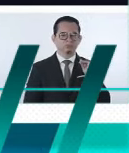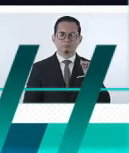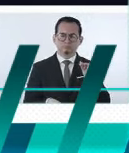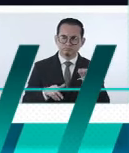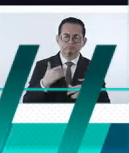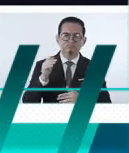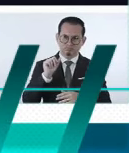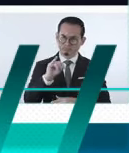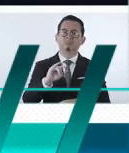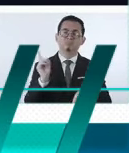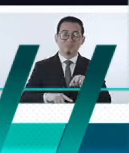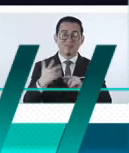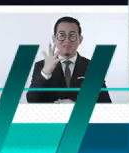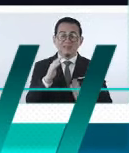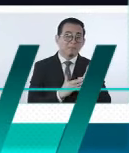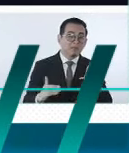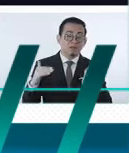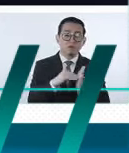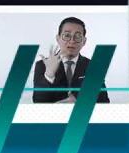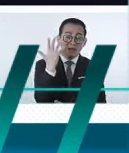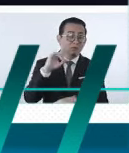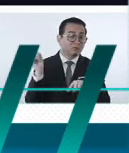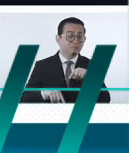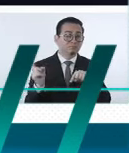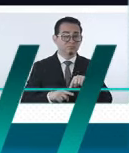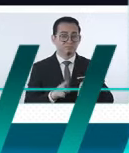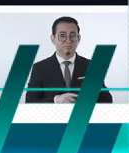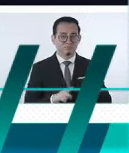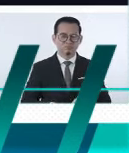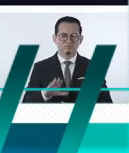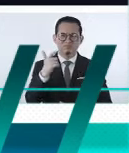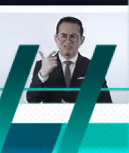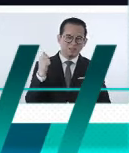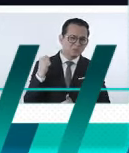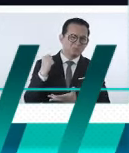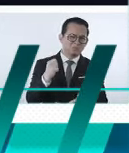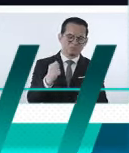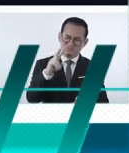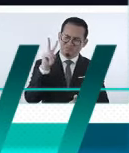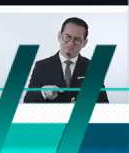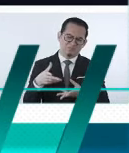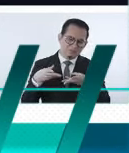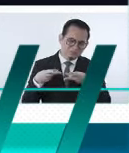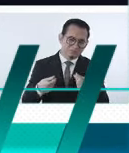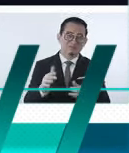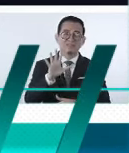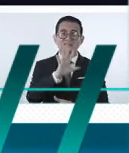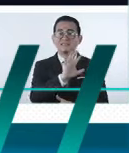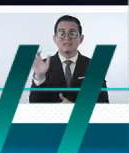está conectado. Por eso está conectado también con el puerto que hicieron en Salina